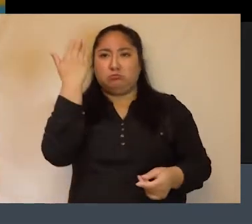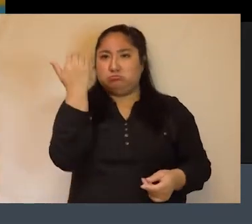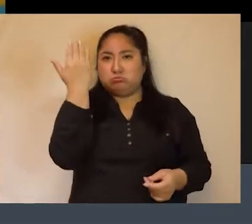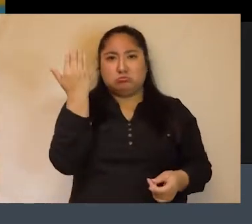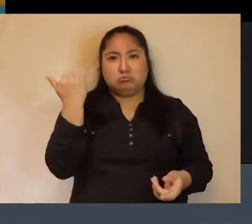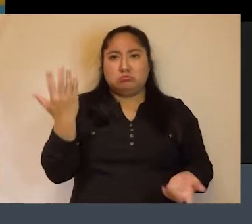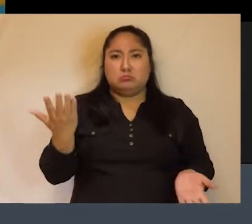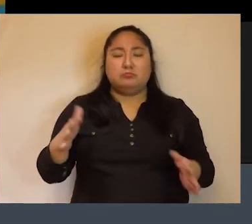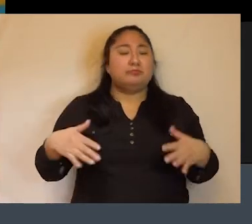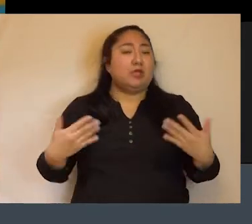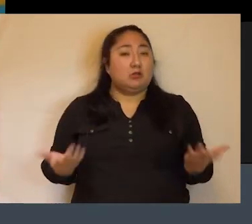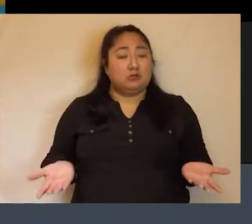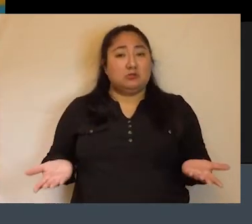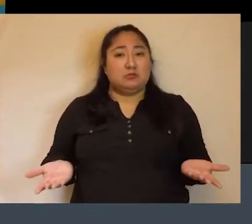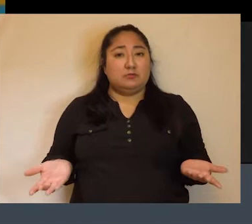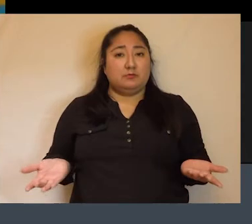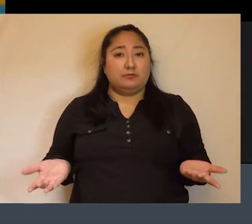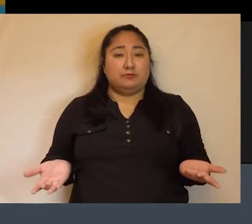financieros. Entonces,